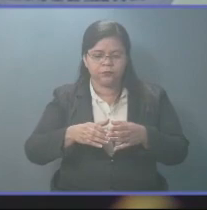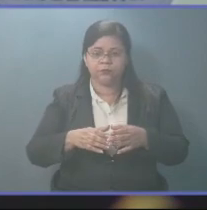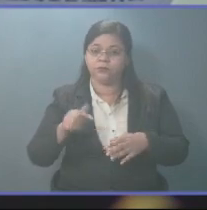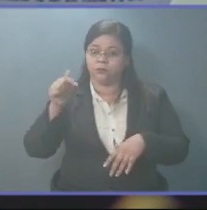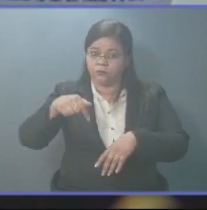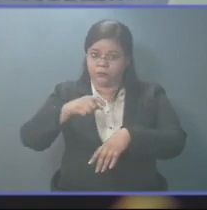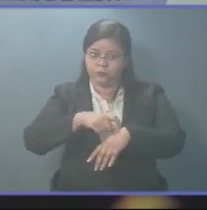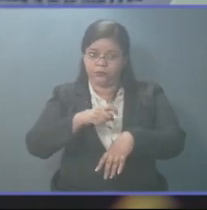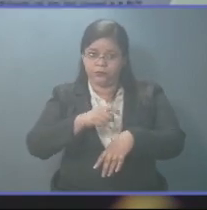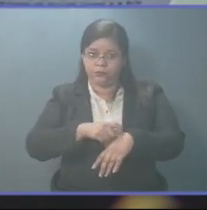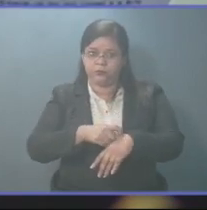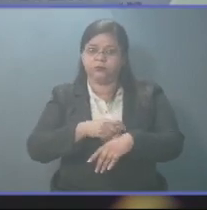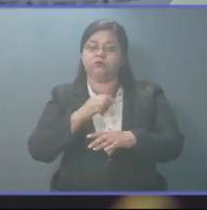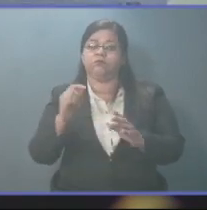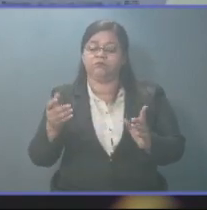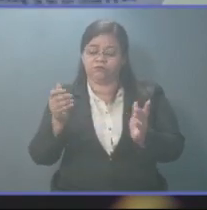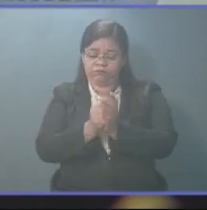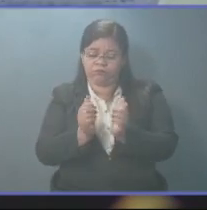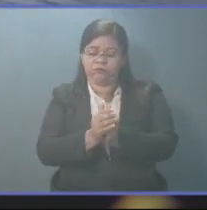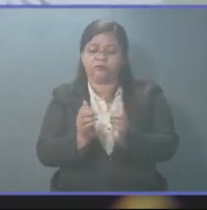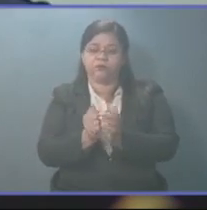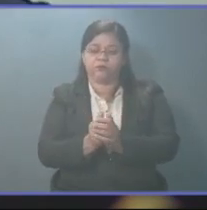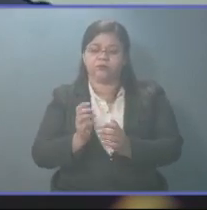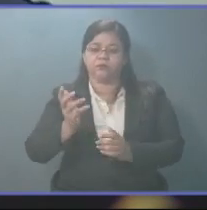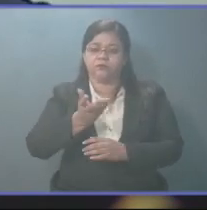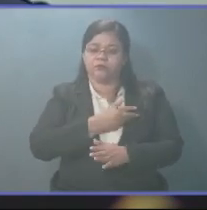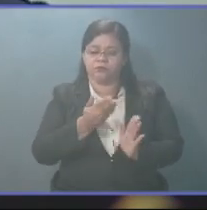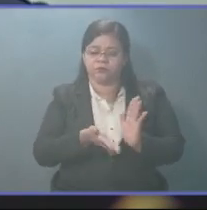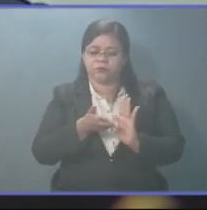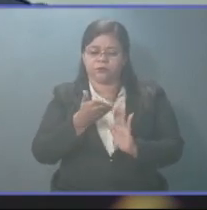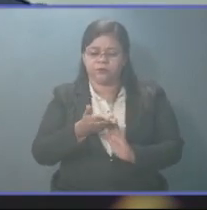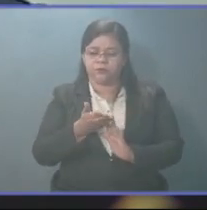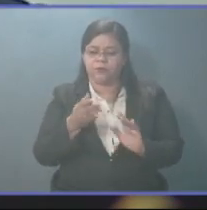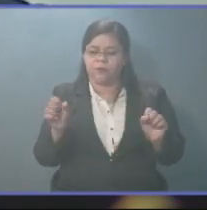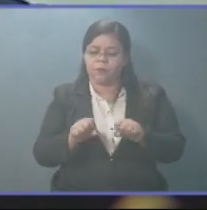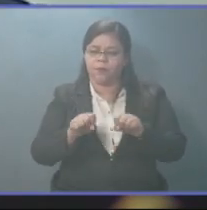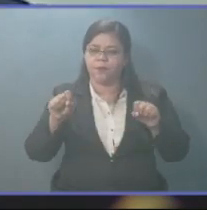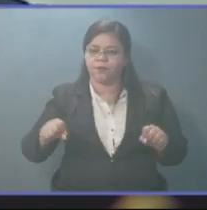fecha es un obstáculo para el desarrollo del sistema de pensiones.